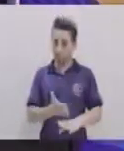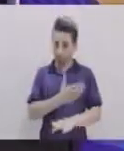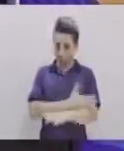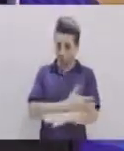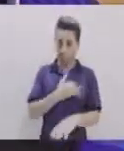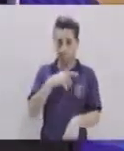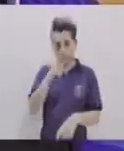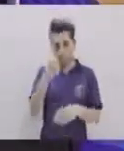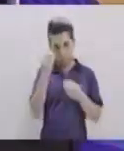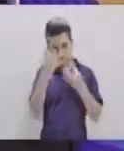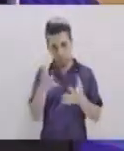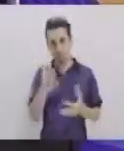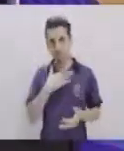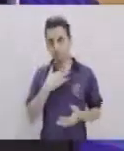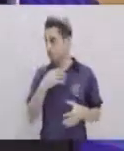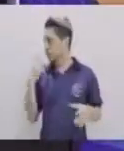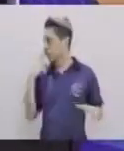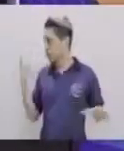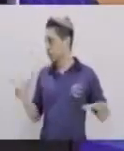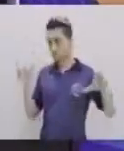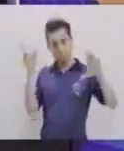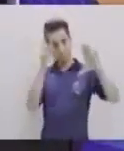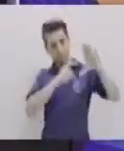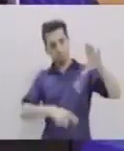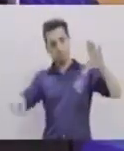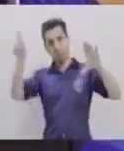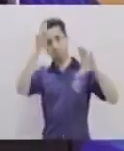comenzar, quiero mostrarte mi ruleta.